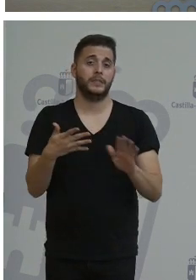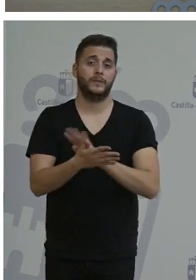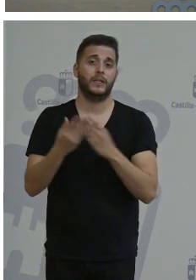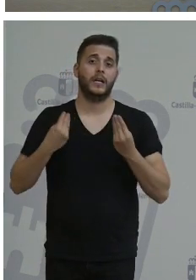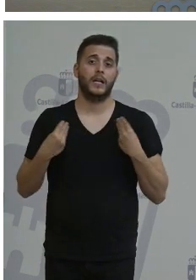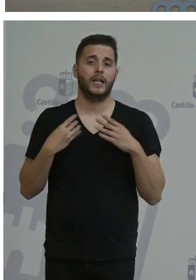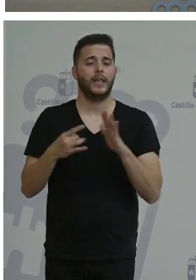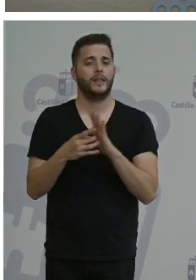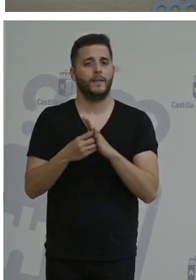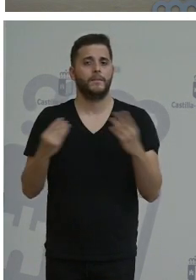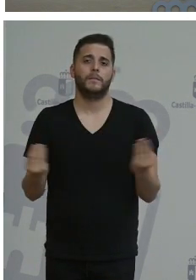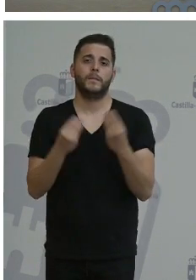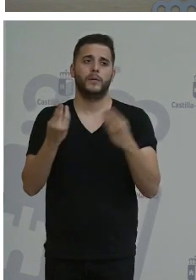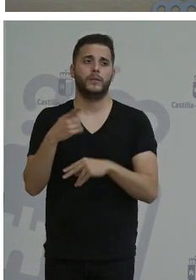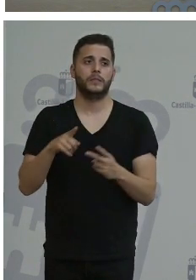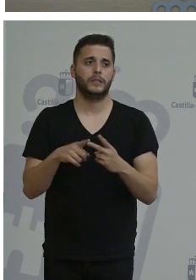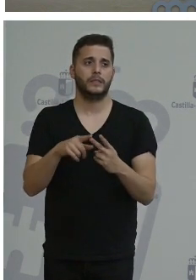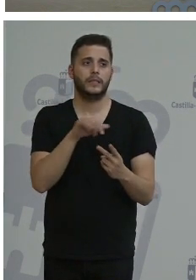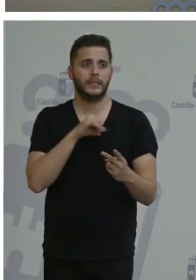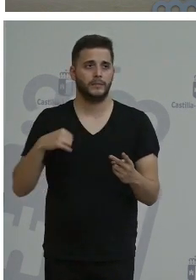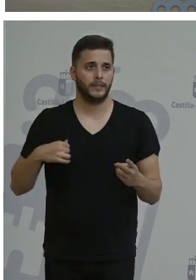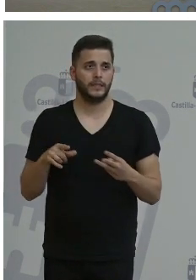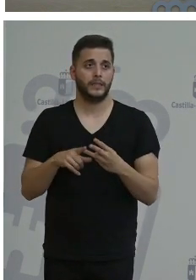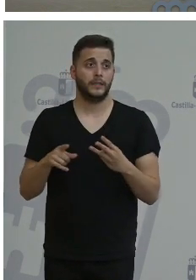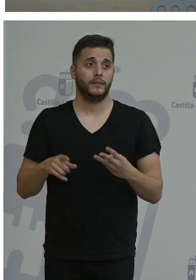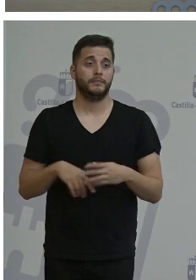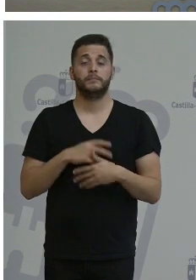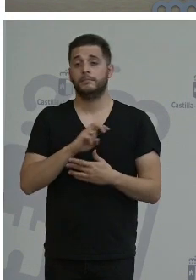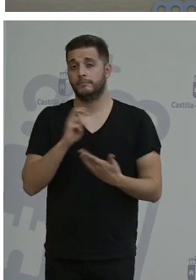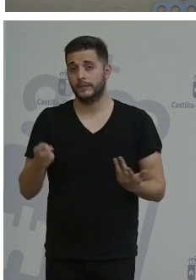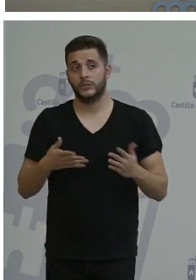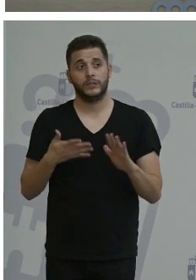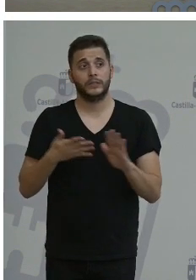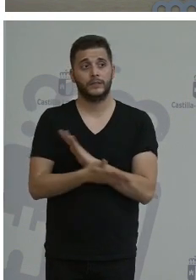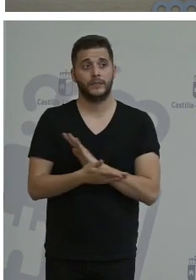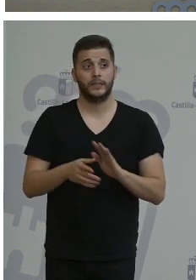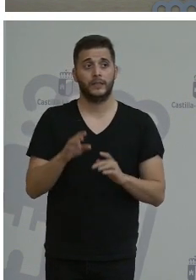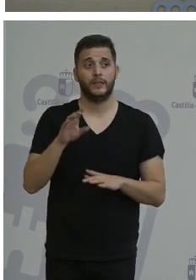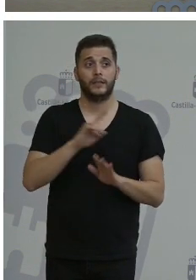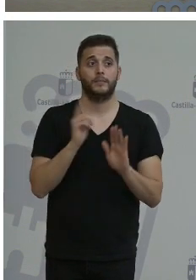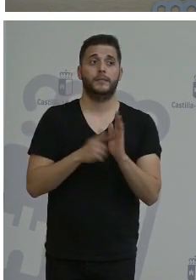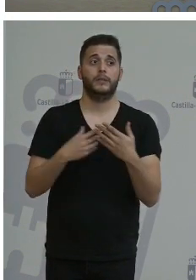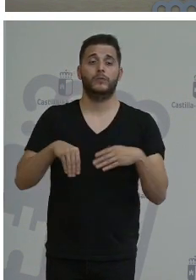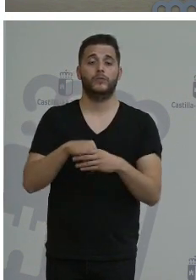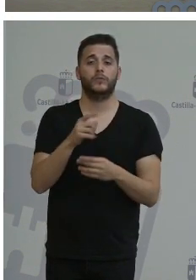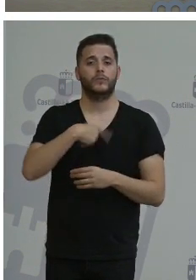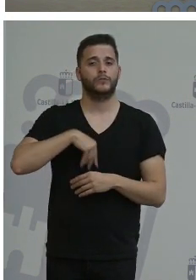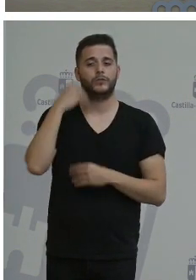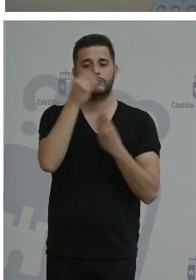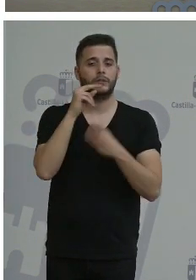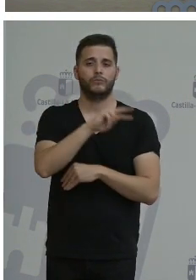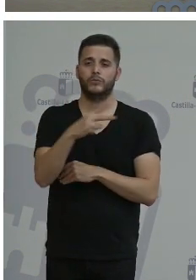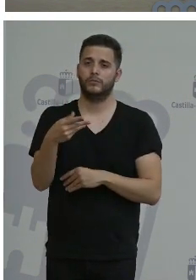vida, que sea más independiente, más autosuficiente. Y, claro, evidentemente a nosotros desde plena inclusión eso nos parece un resultado muy